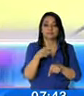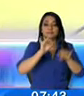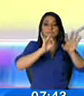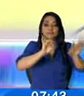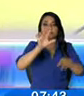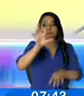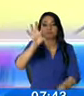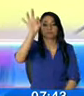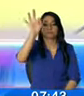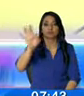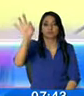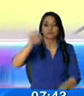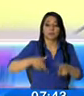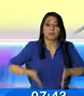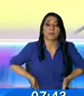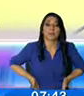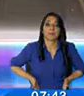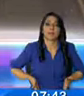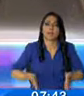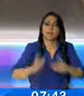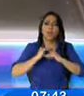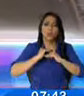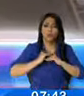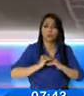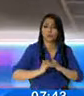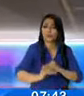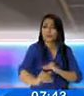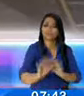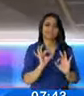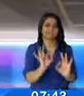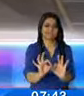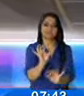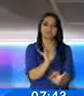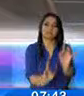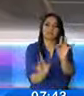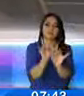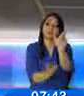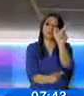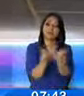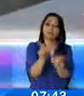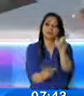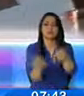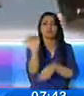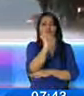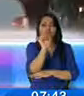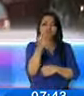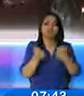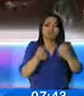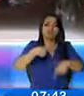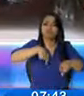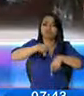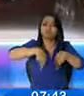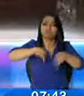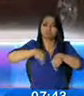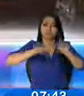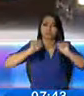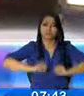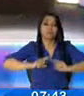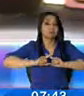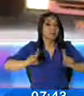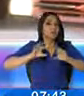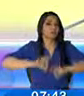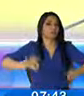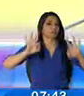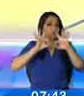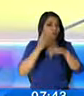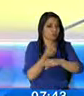del sistema vial de todo el país está en óptimas condiciones para Los viajeros que se movilicen a sus destinos pero tome en cuenta lo